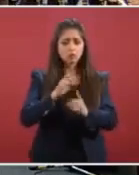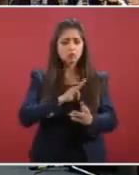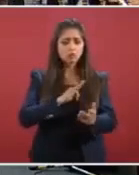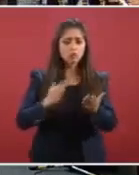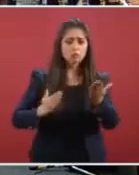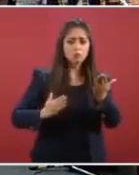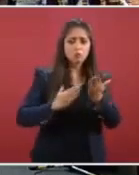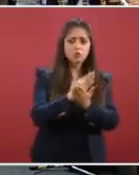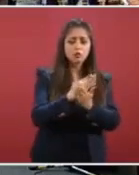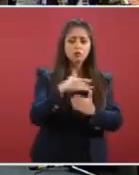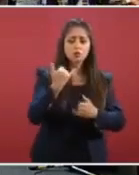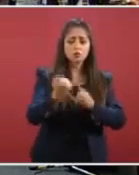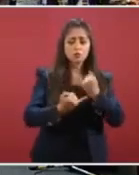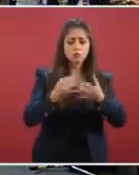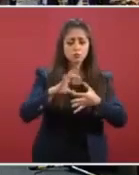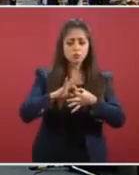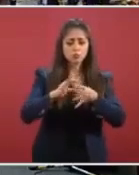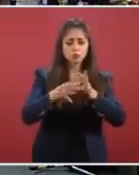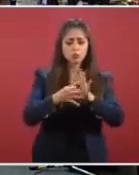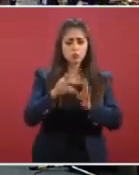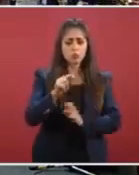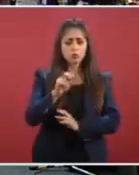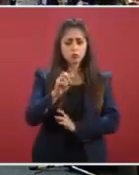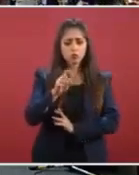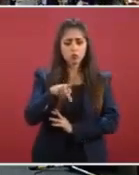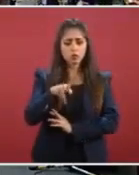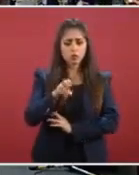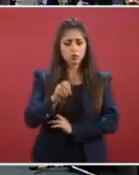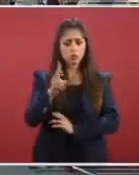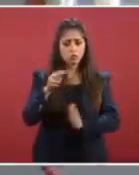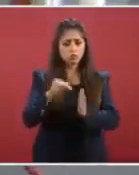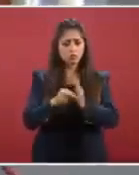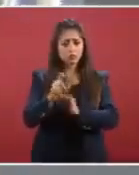Olímpicos de Tokio 2020. Muchas felicidades.